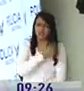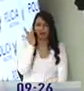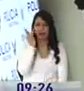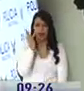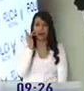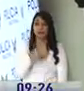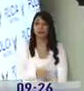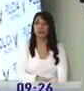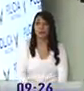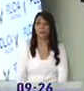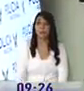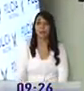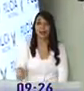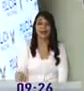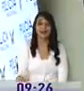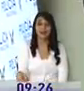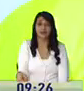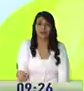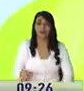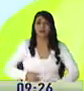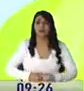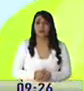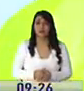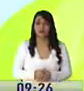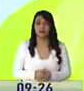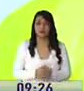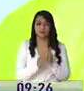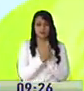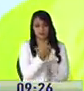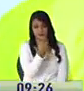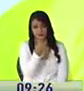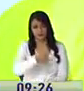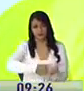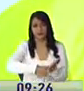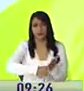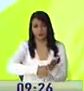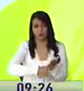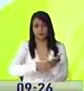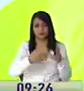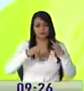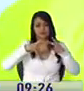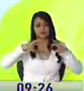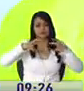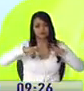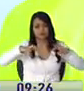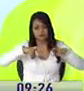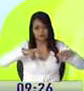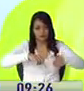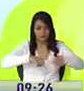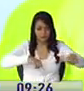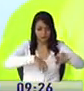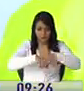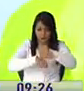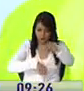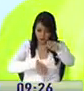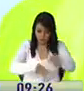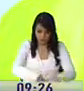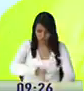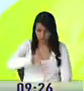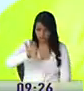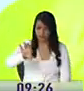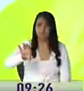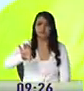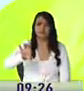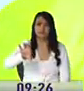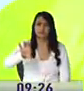consigo una maleta donde se le pidió sus documentos y se procedió a verificar sus maletas encontrando en su interior